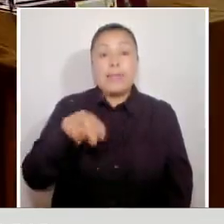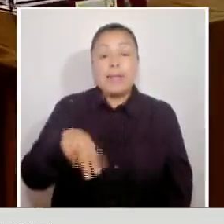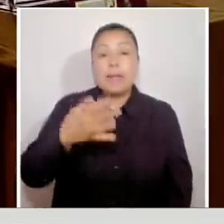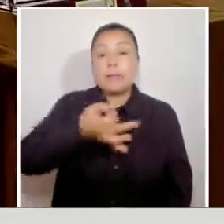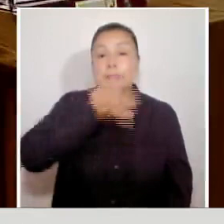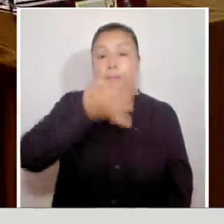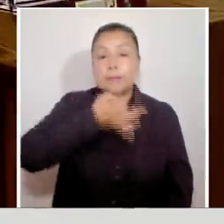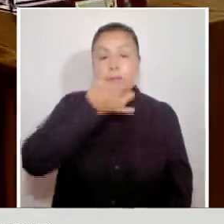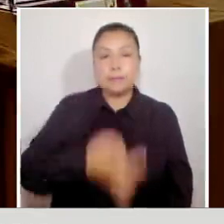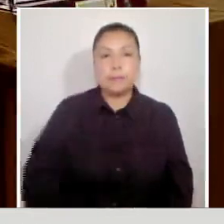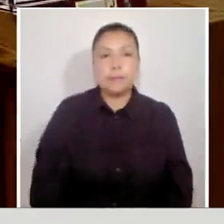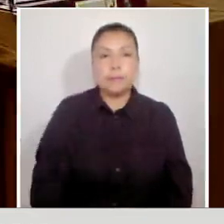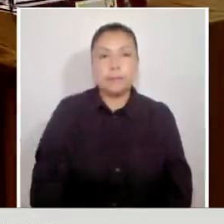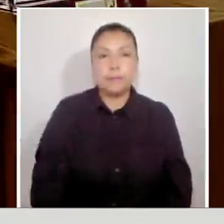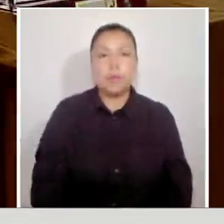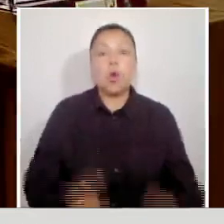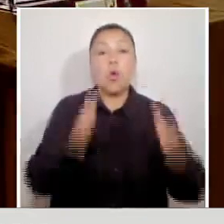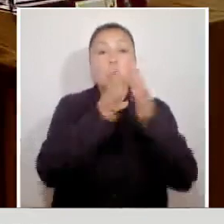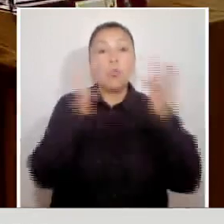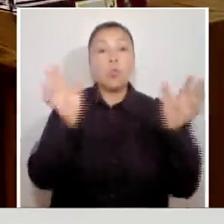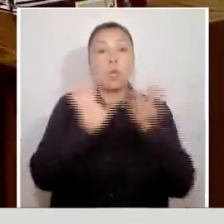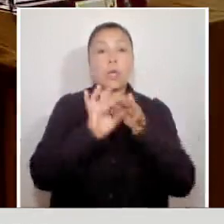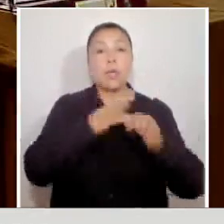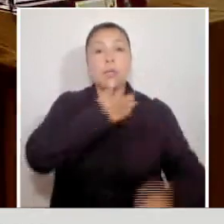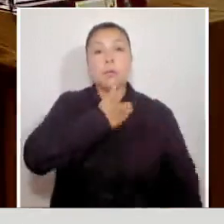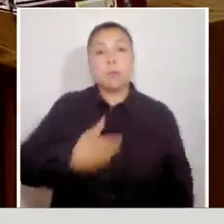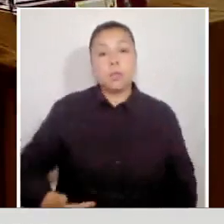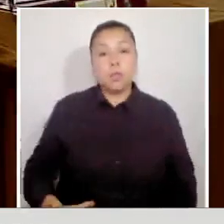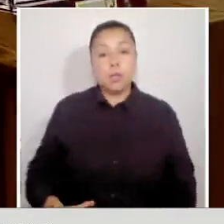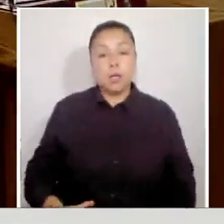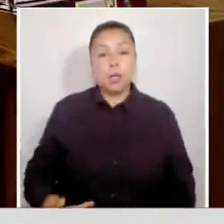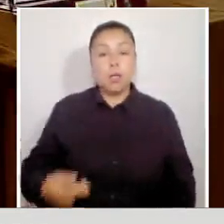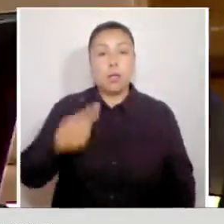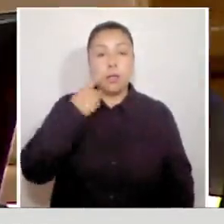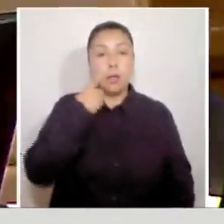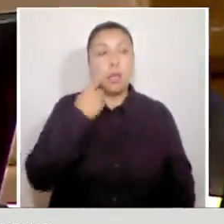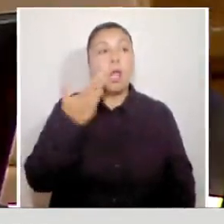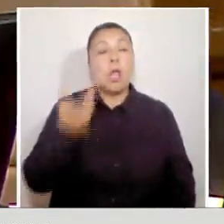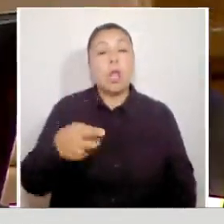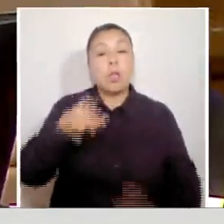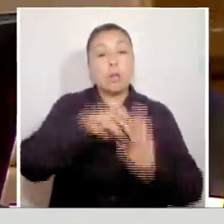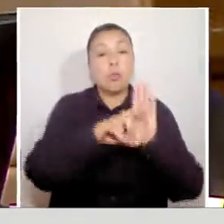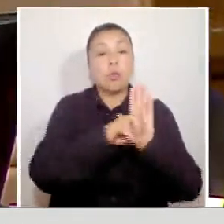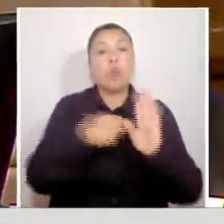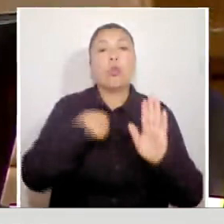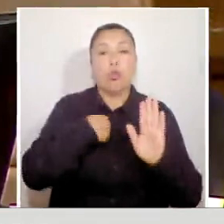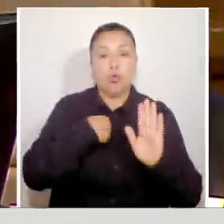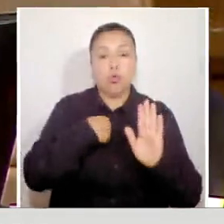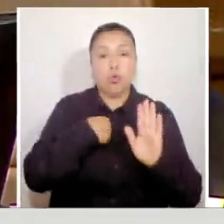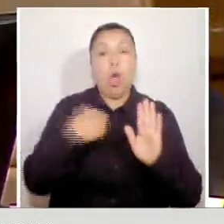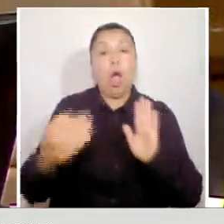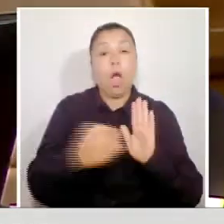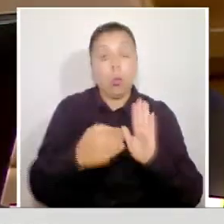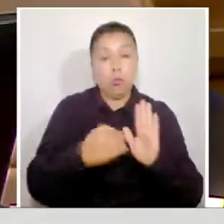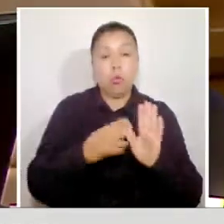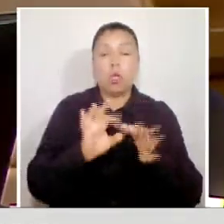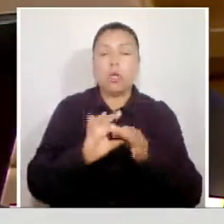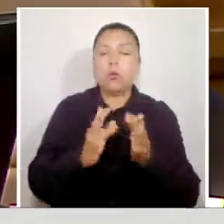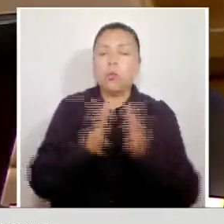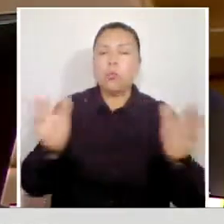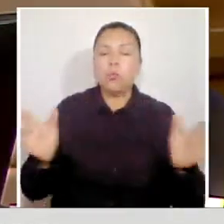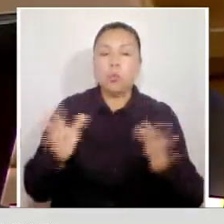palabra Muchas gracias presidente este proyecto del cual soy patrocinante y agradeco mucho la